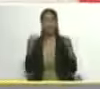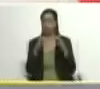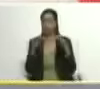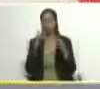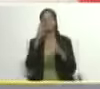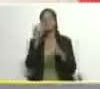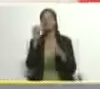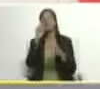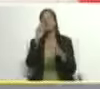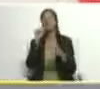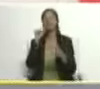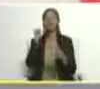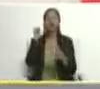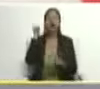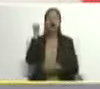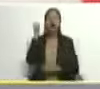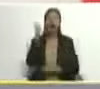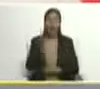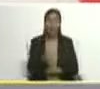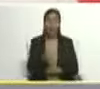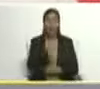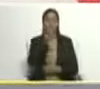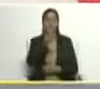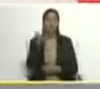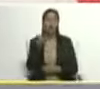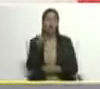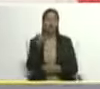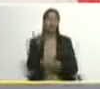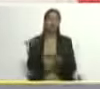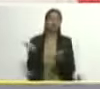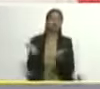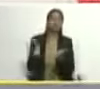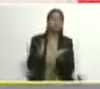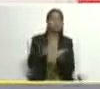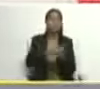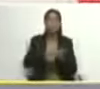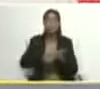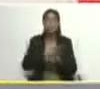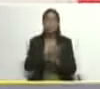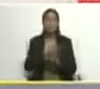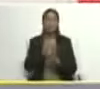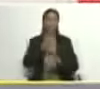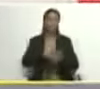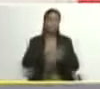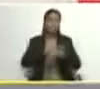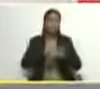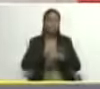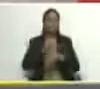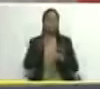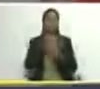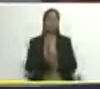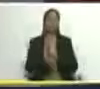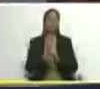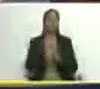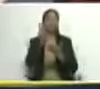años de genocidio, masacre, colonialismo, esclavismo y racismo.